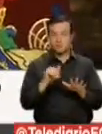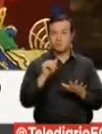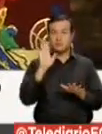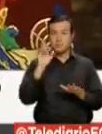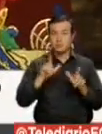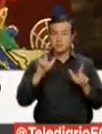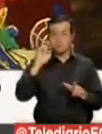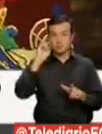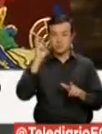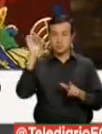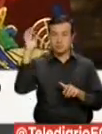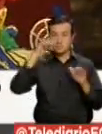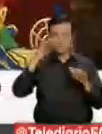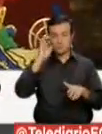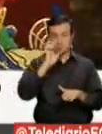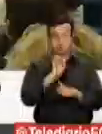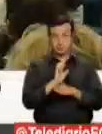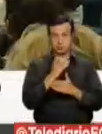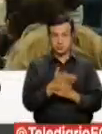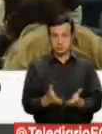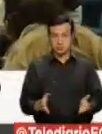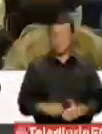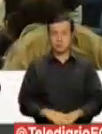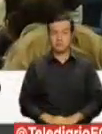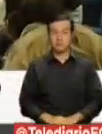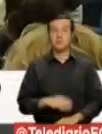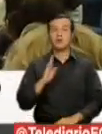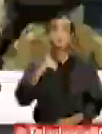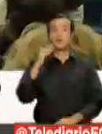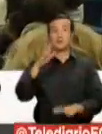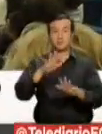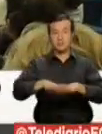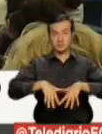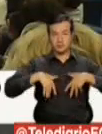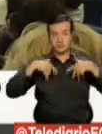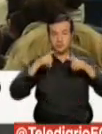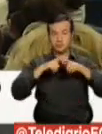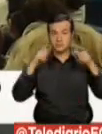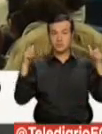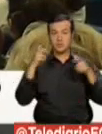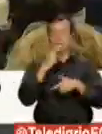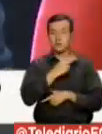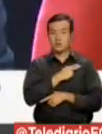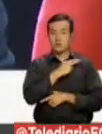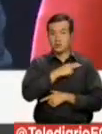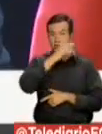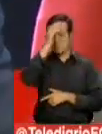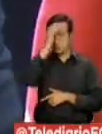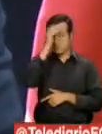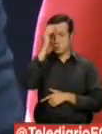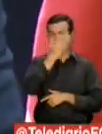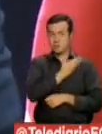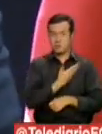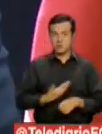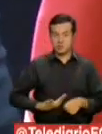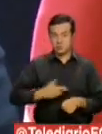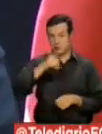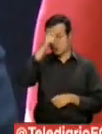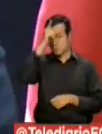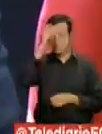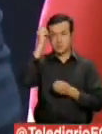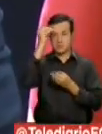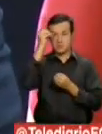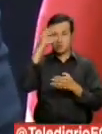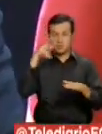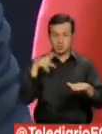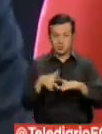más turistas alemanes al Ecuador. Más tarde, en el Auditorio Mayor de la Universidad Católica, el jefe de Estado de Alemania intervino en